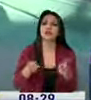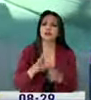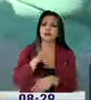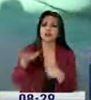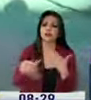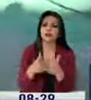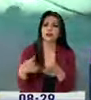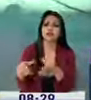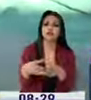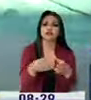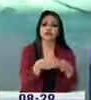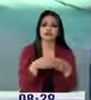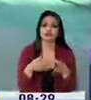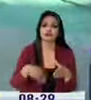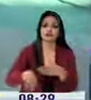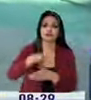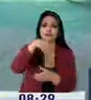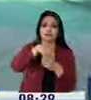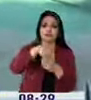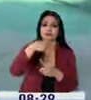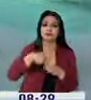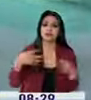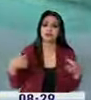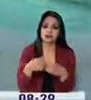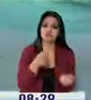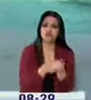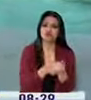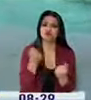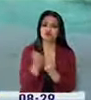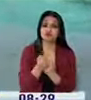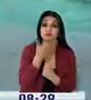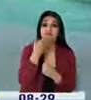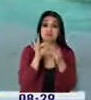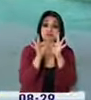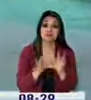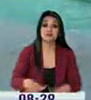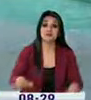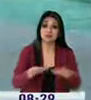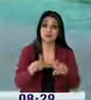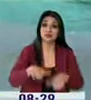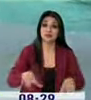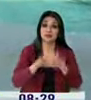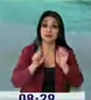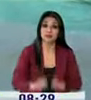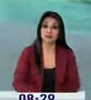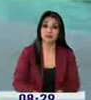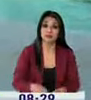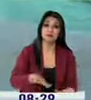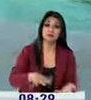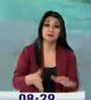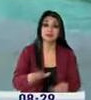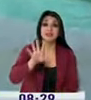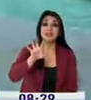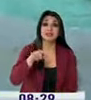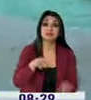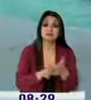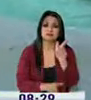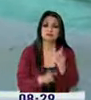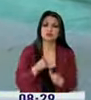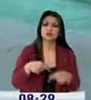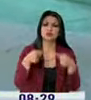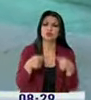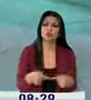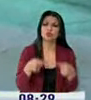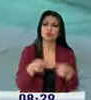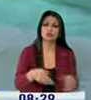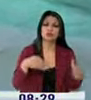todas esas asociaciones que están en este establecimiento para mejorar las condiciones. Recordemos, son cerca de 15.000 usuarios diarios, es